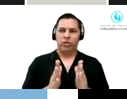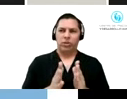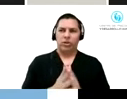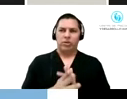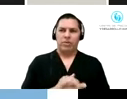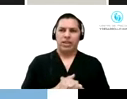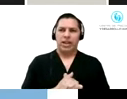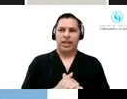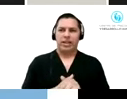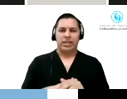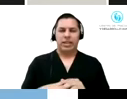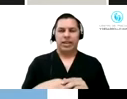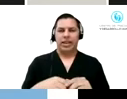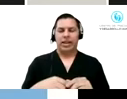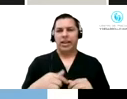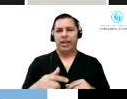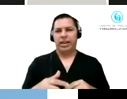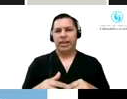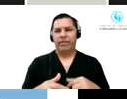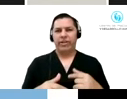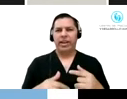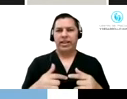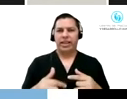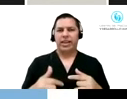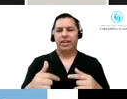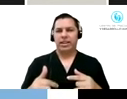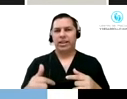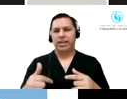poquito más grandes,